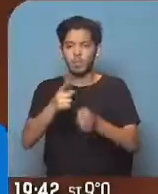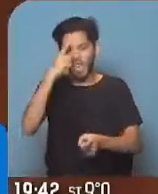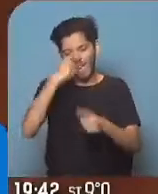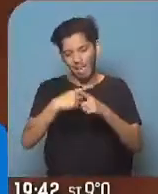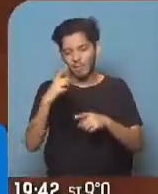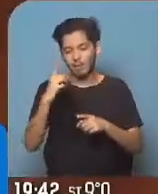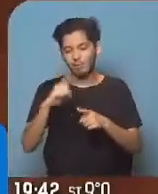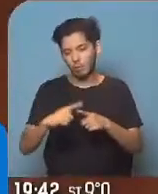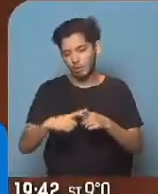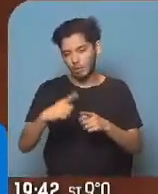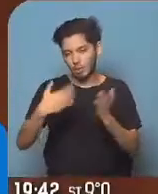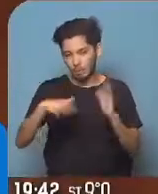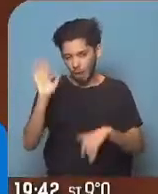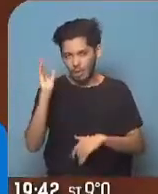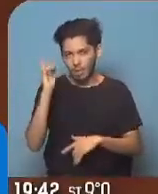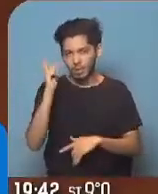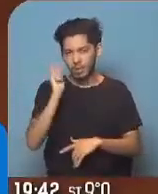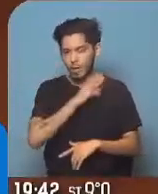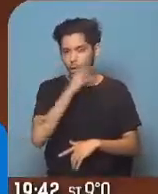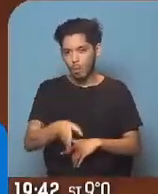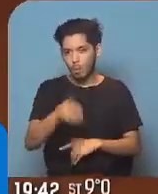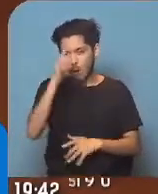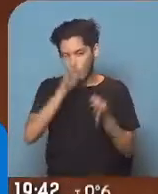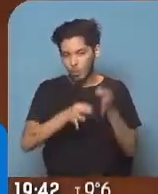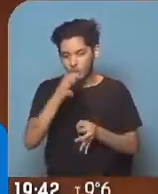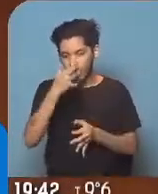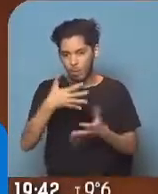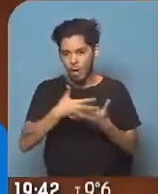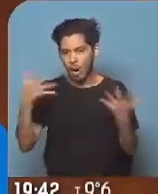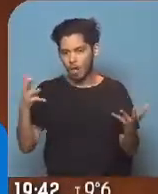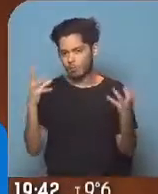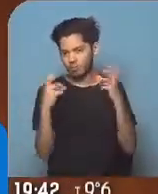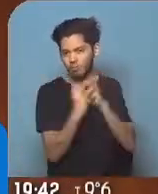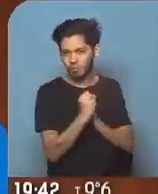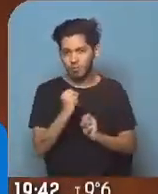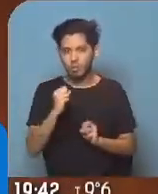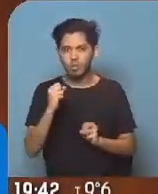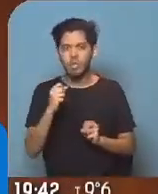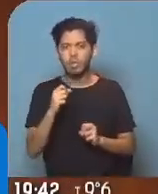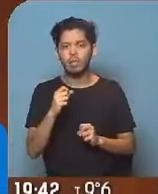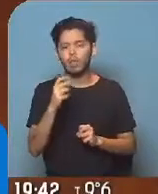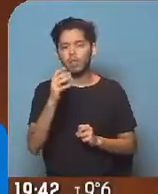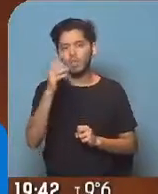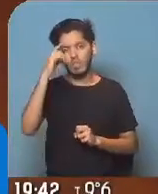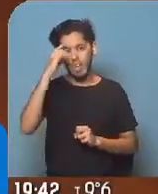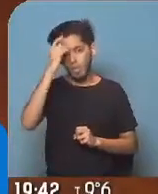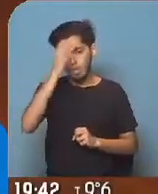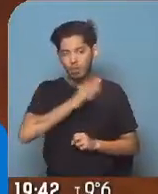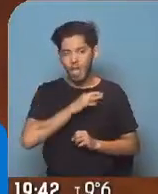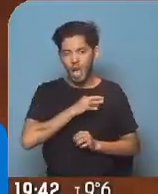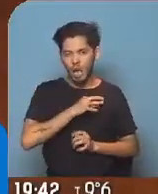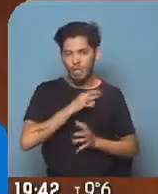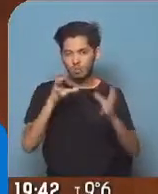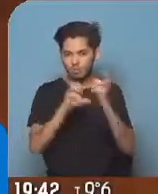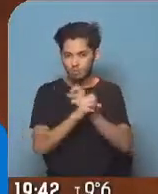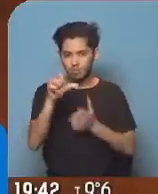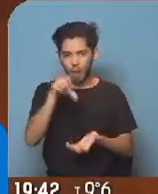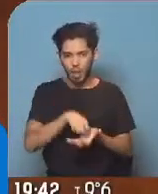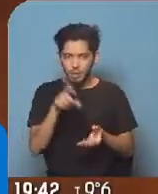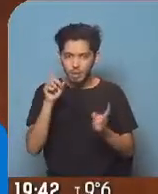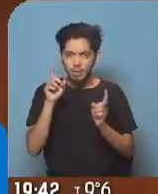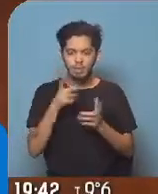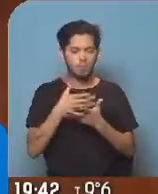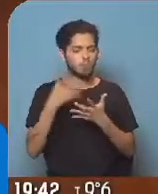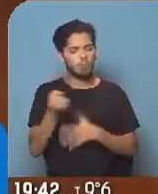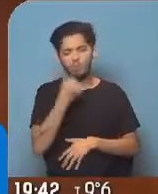exfuncionarios, que pasan por la justicia después de haber hecho grandes estragos, 10, 12 años. Es muy importante eso. En el caso